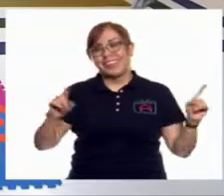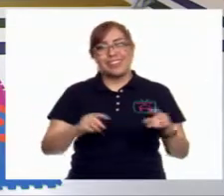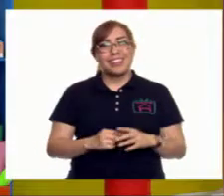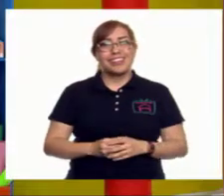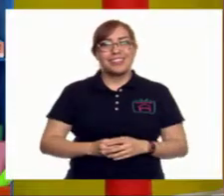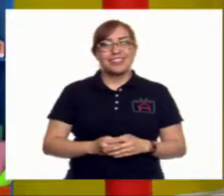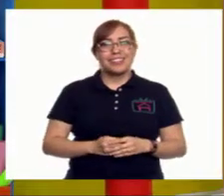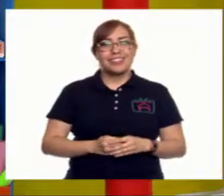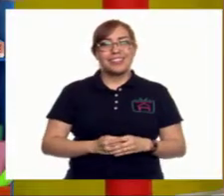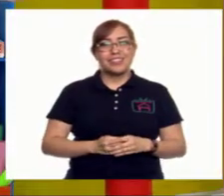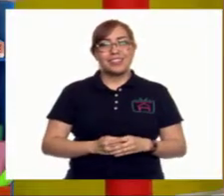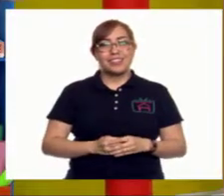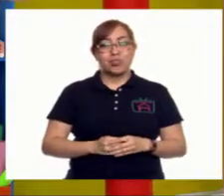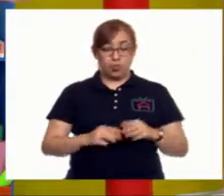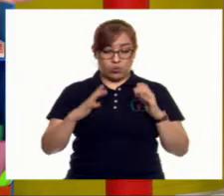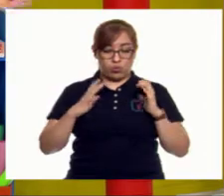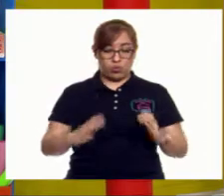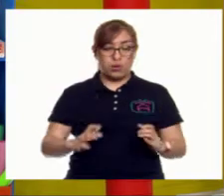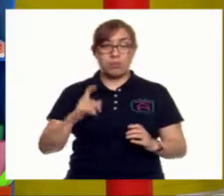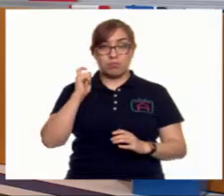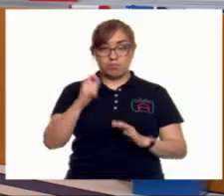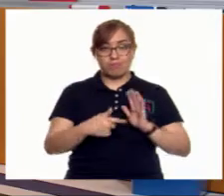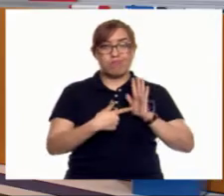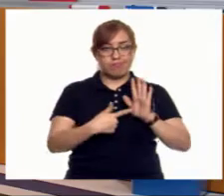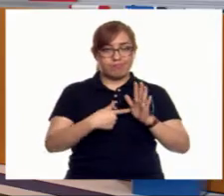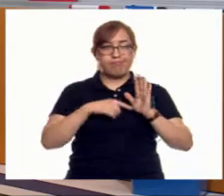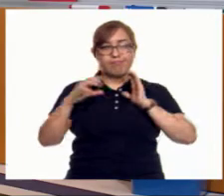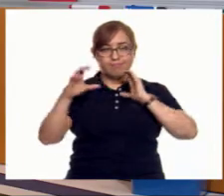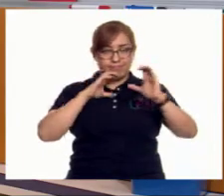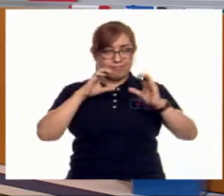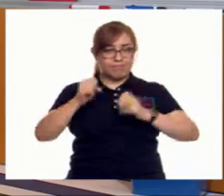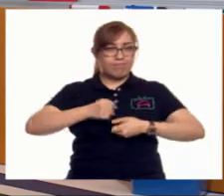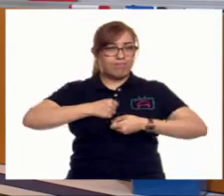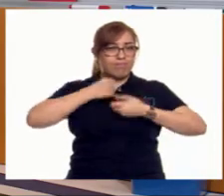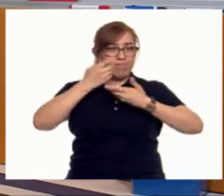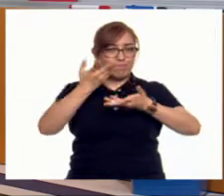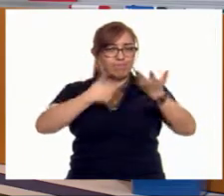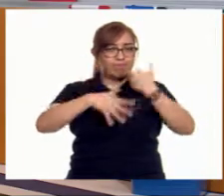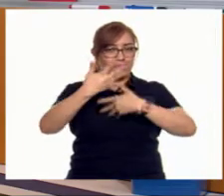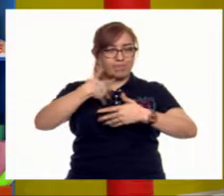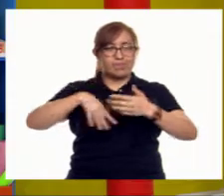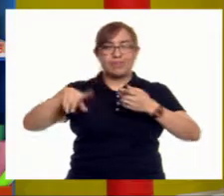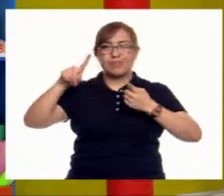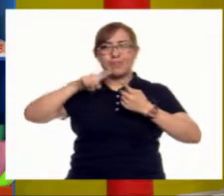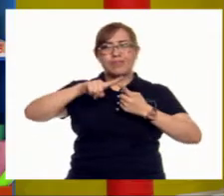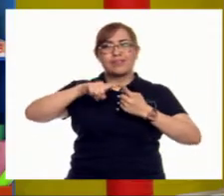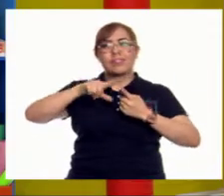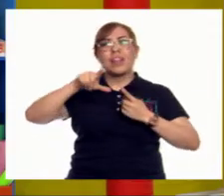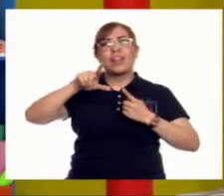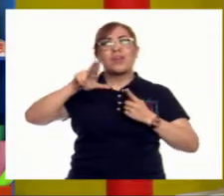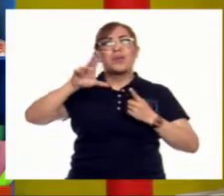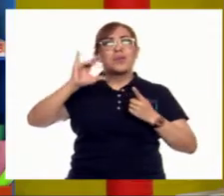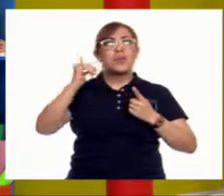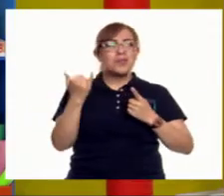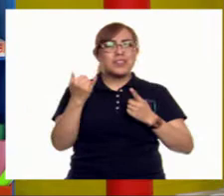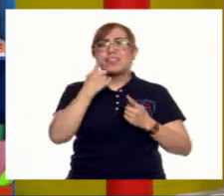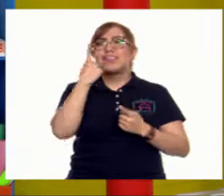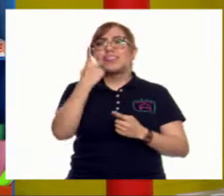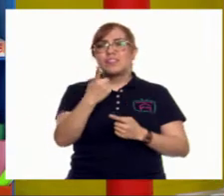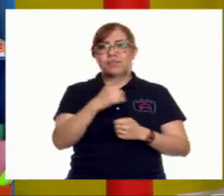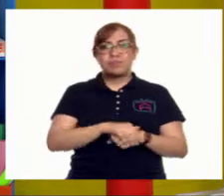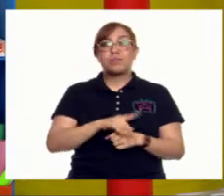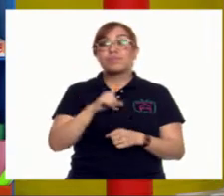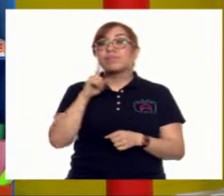porque también el cuerpo va comunicando. Claro. En el caso de Lucy, ¿qué nos puedes decir? En el caso de Lucy, pues trató